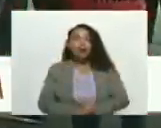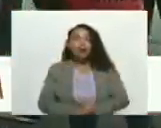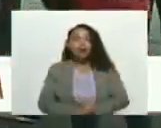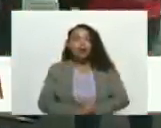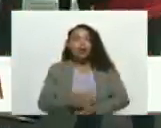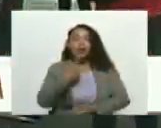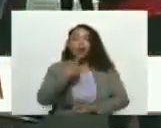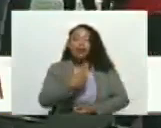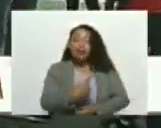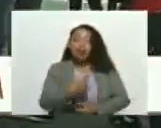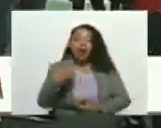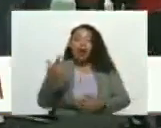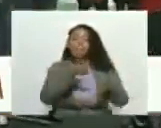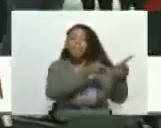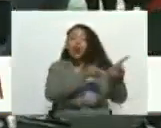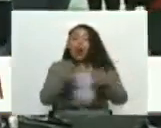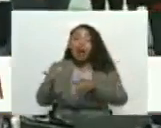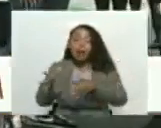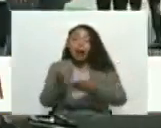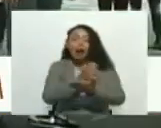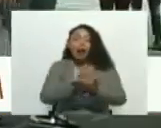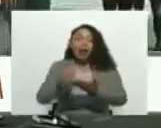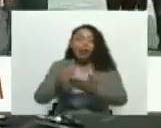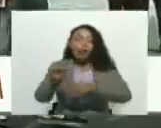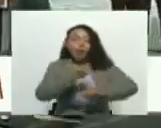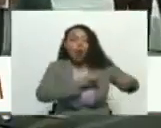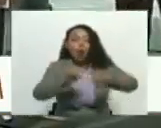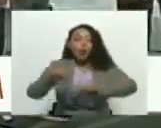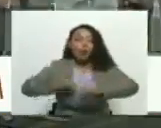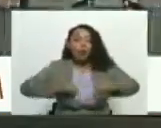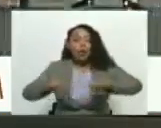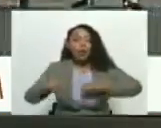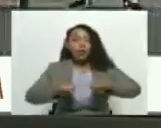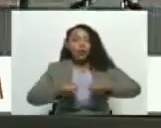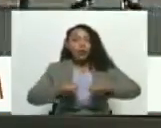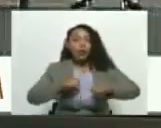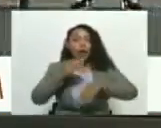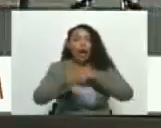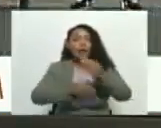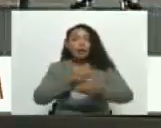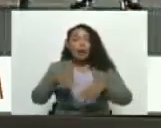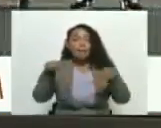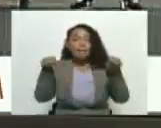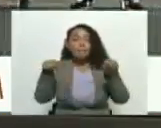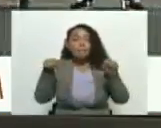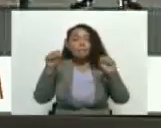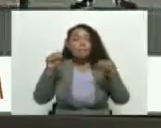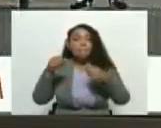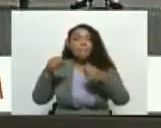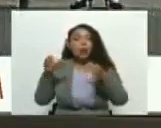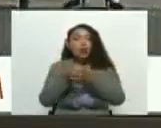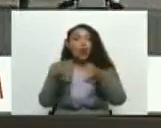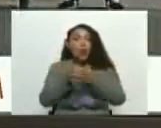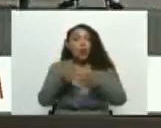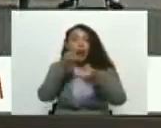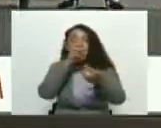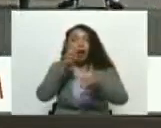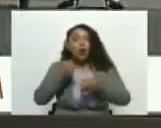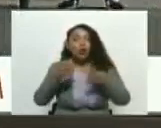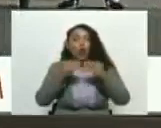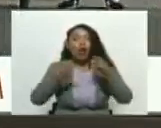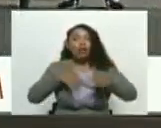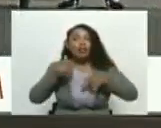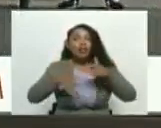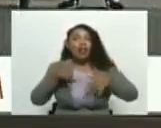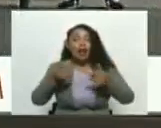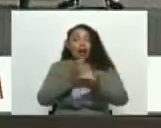Destacábamos que el programa Credimóvil financió... Este es el esfuerzo, yo le decía, el motor de la banca. Toda la actividad crediticia permite